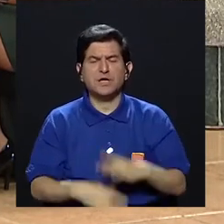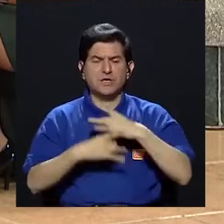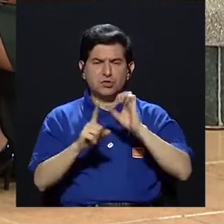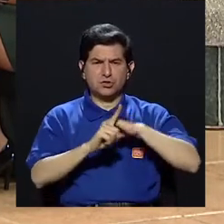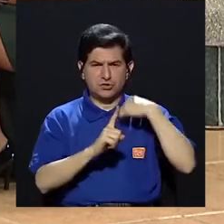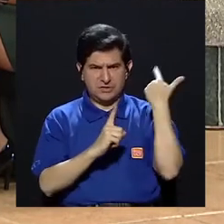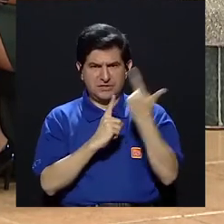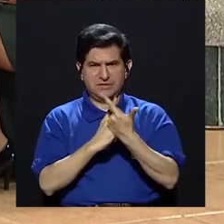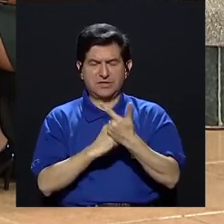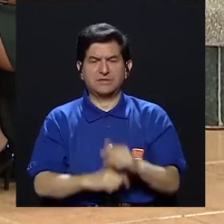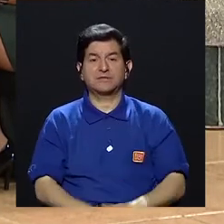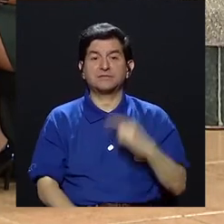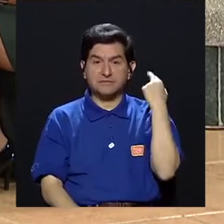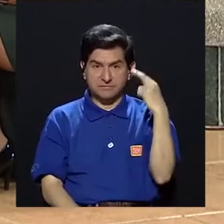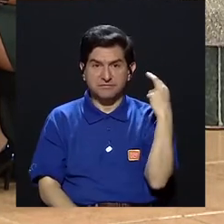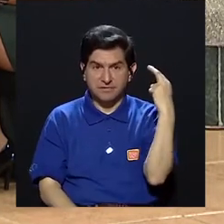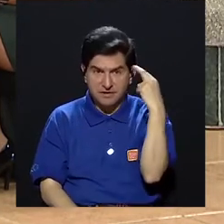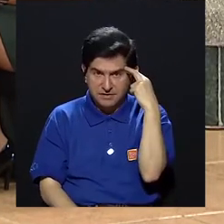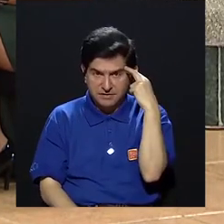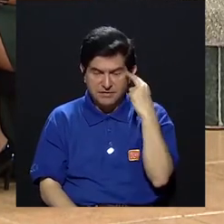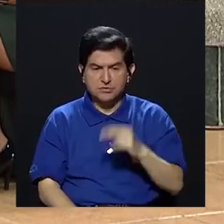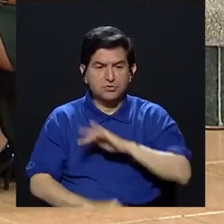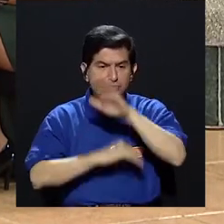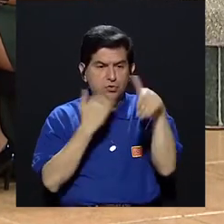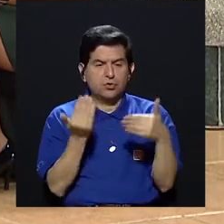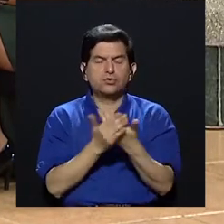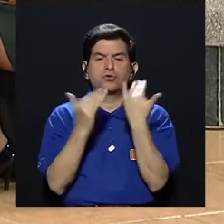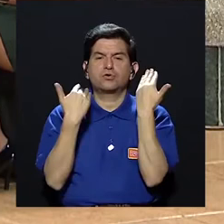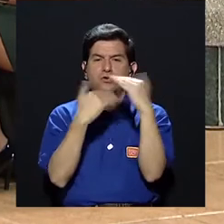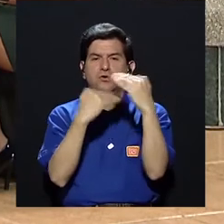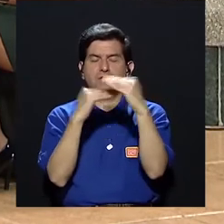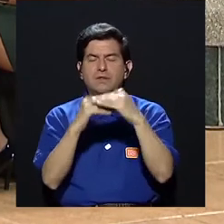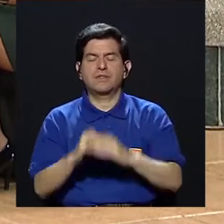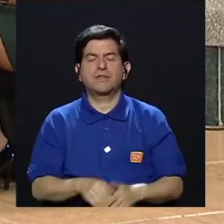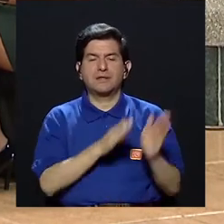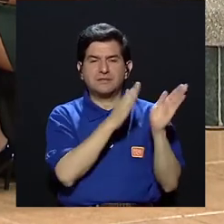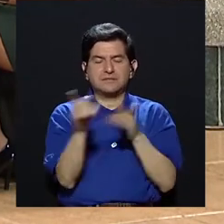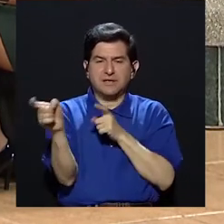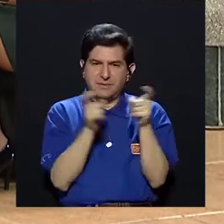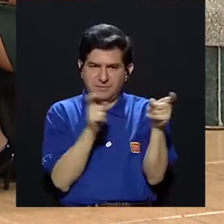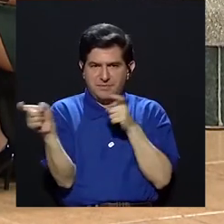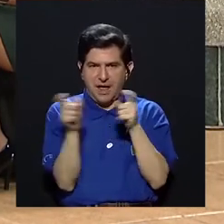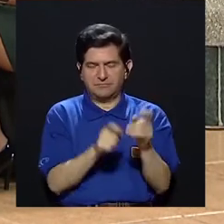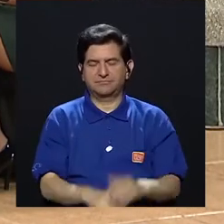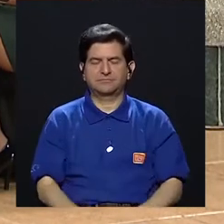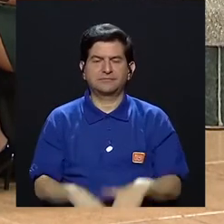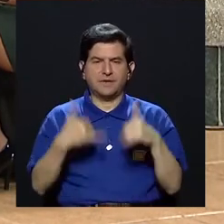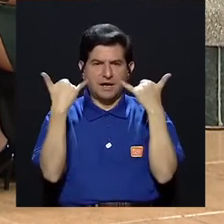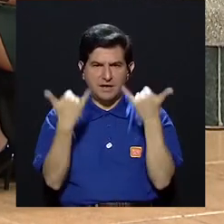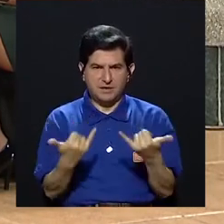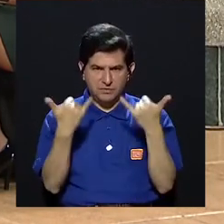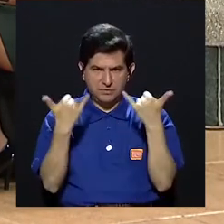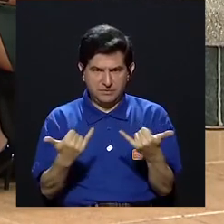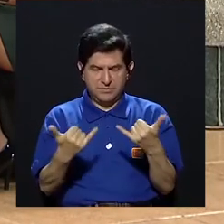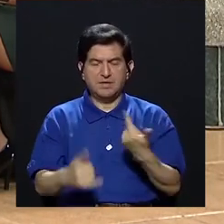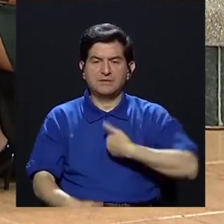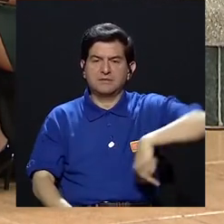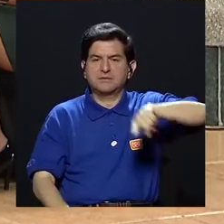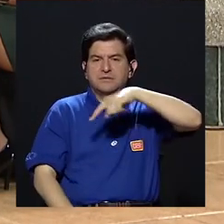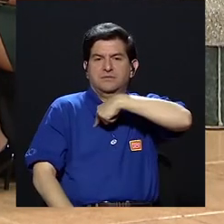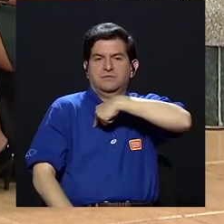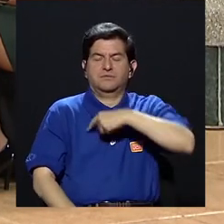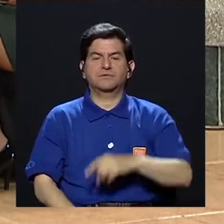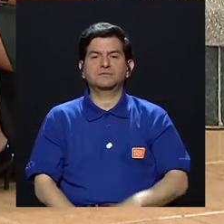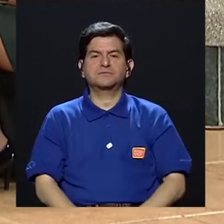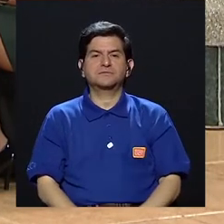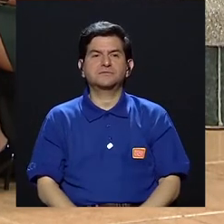de interés social por todas las limitaciones que tiene el plan regulador. En este momento nosotros